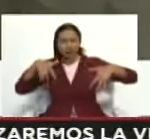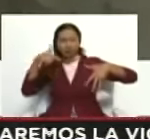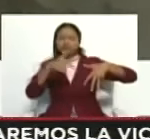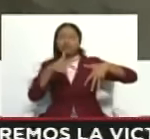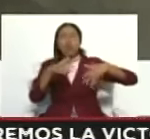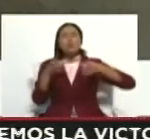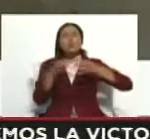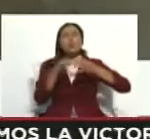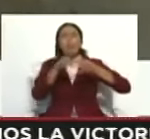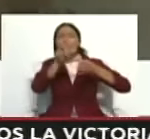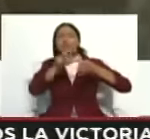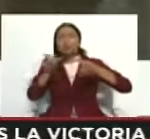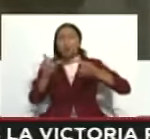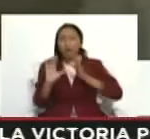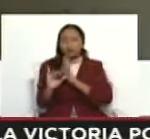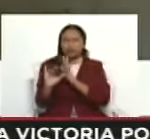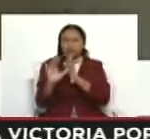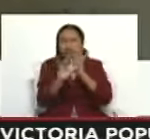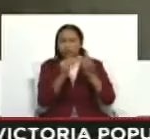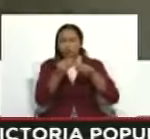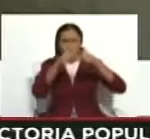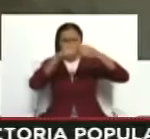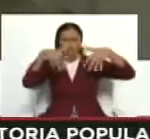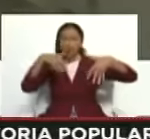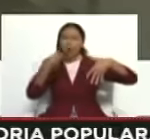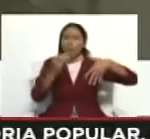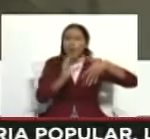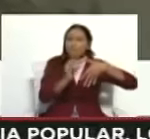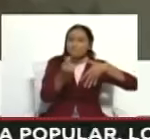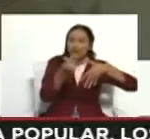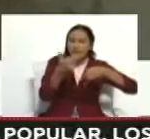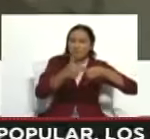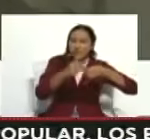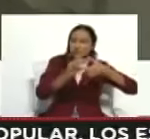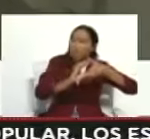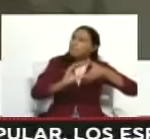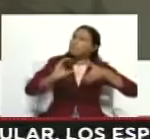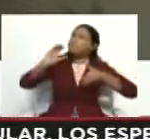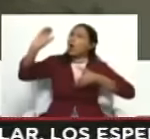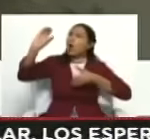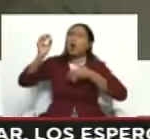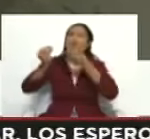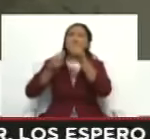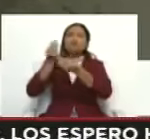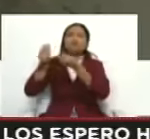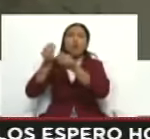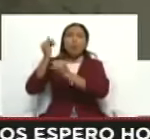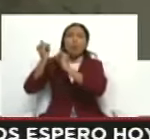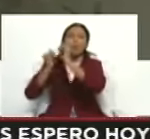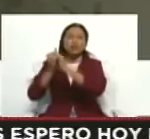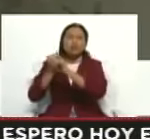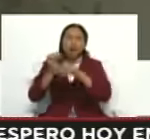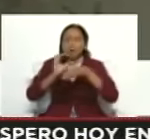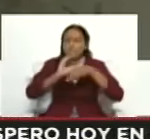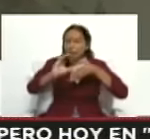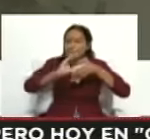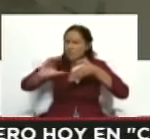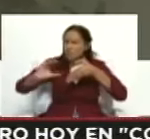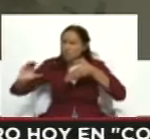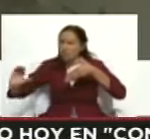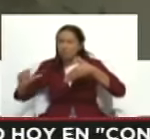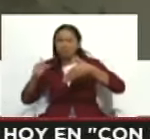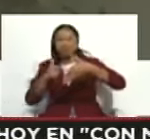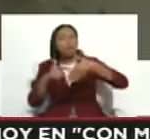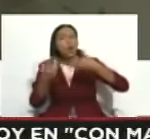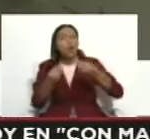conspiración corrupción, es decir, cómo sale el dinero de PDVSA, cómo llega a manos de estos grupos